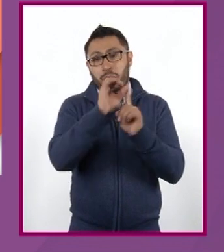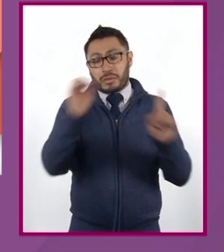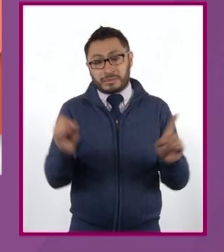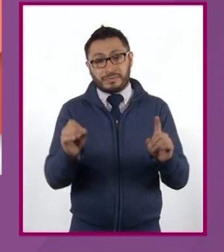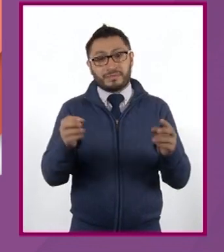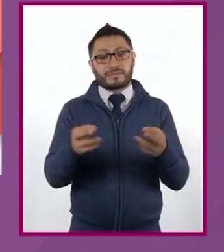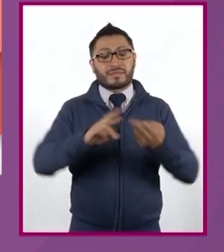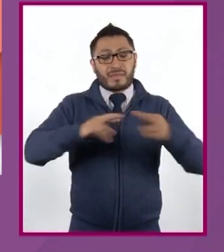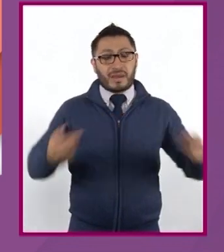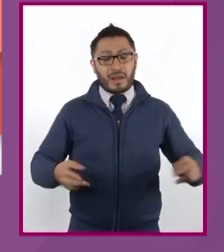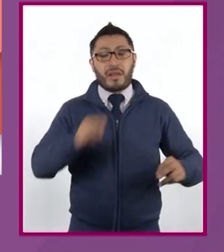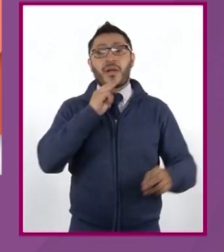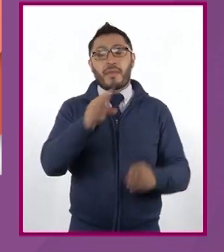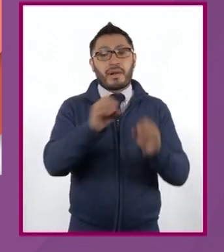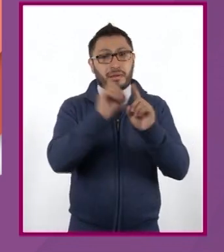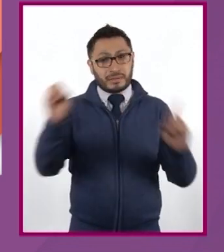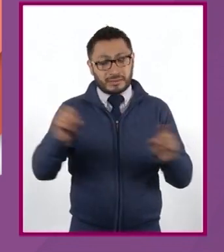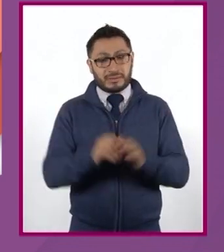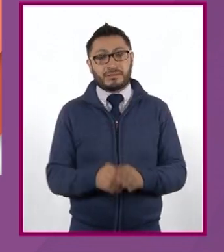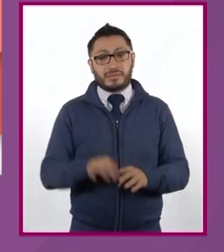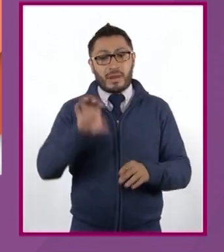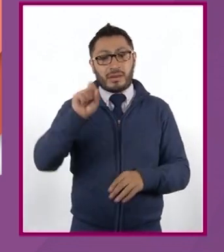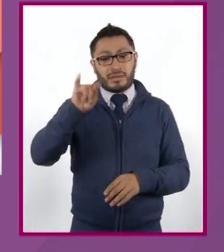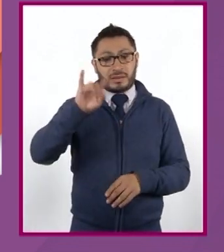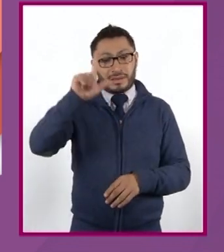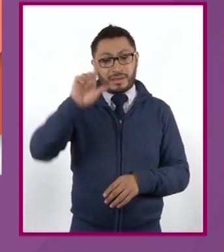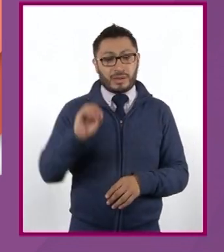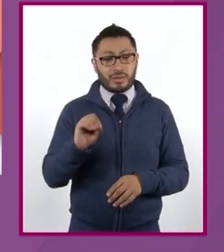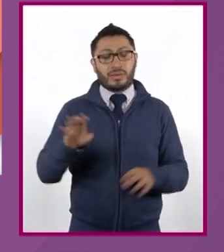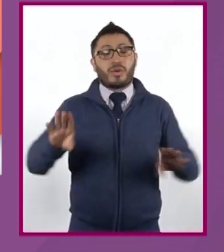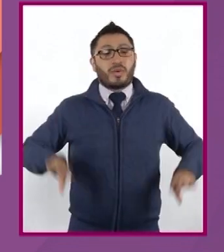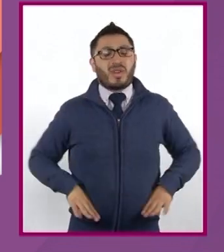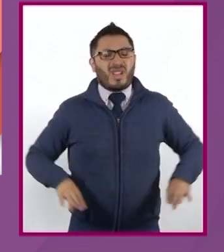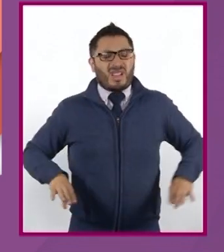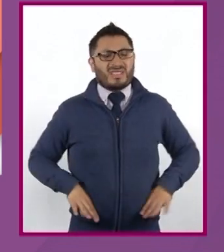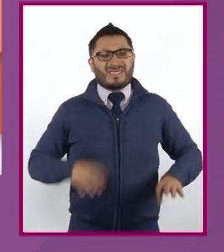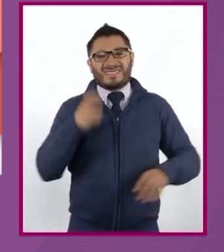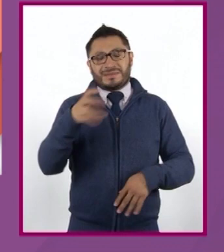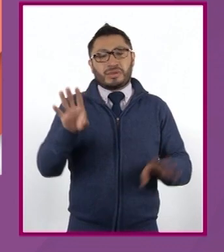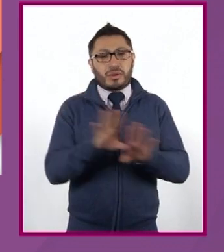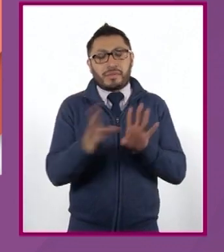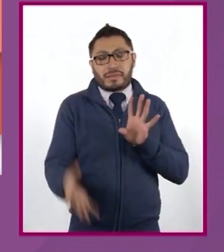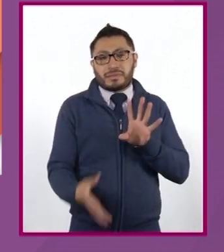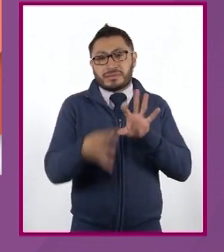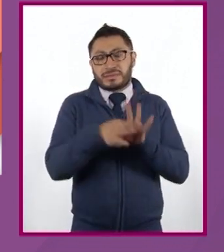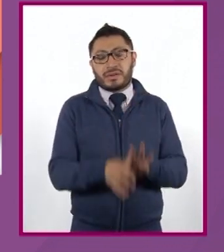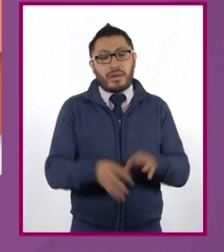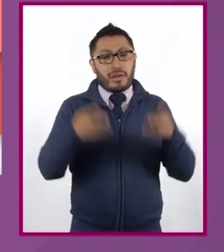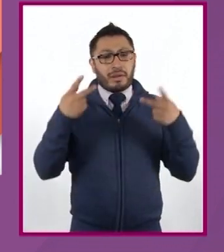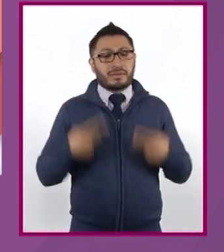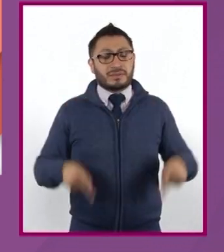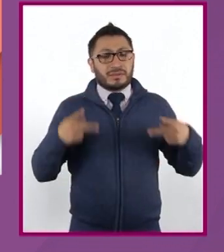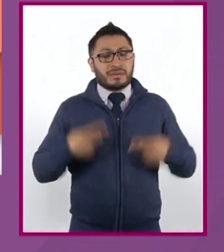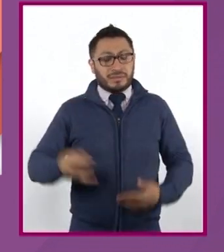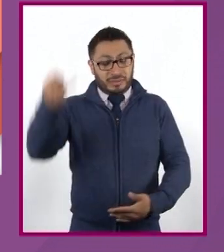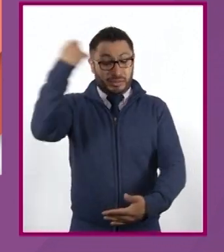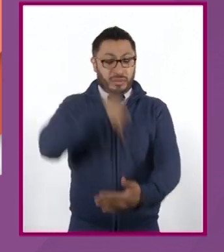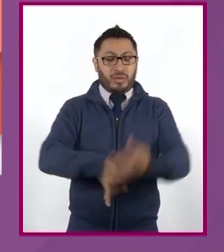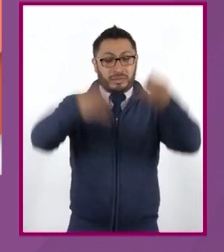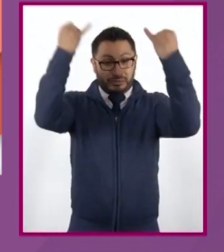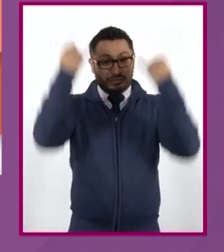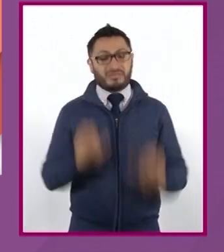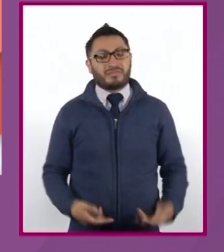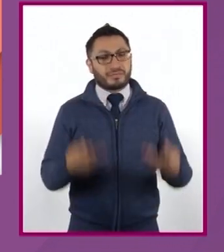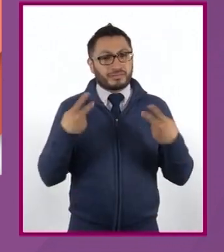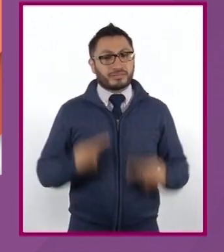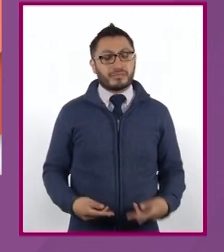mensaje. El estilo. Esta característica está ligada con la personalidad del emisor y las